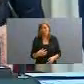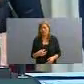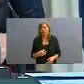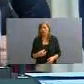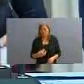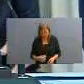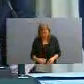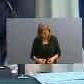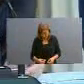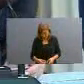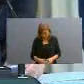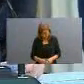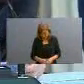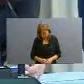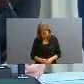Bueno,